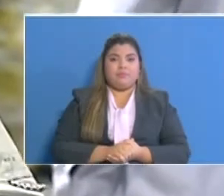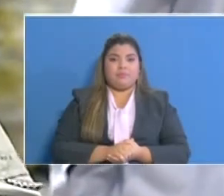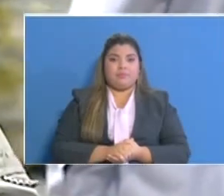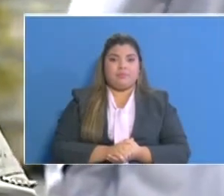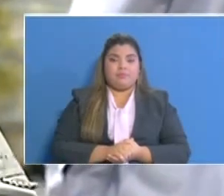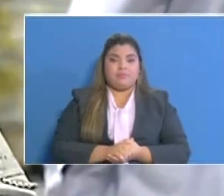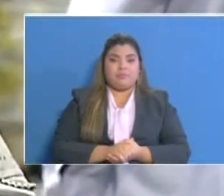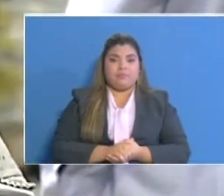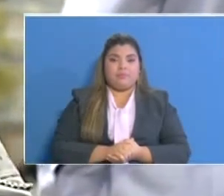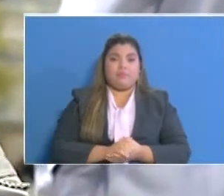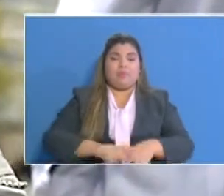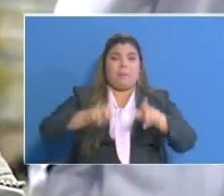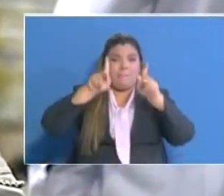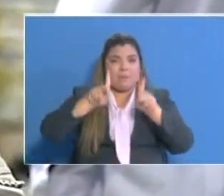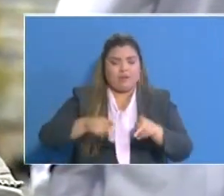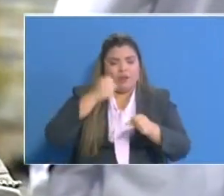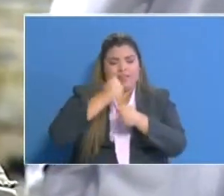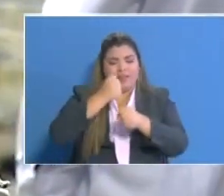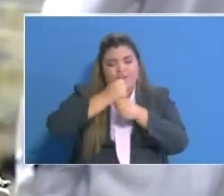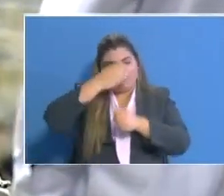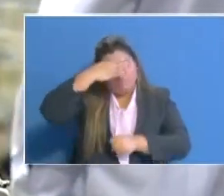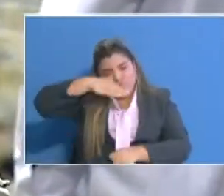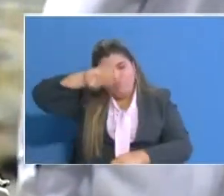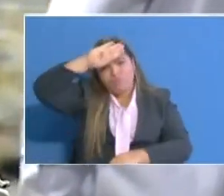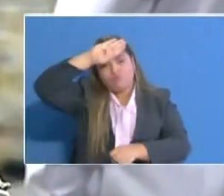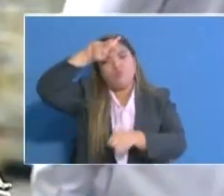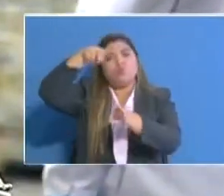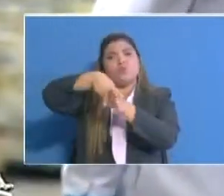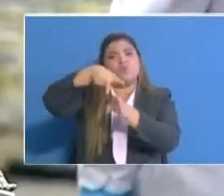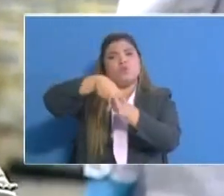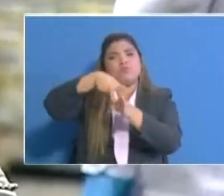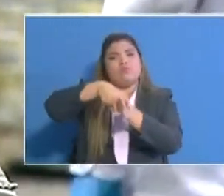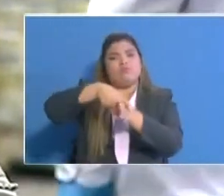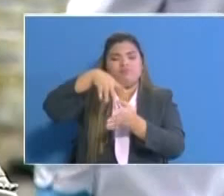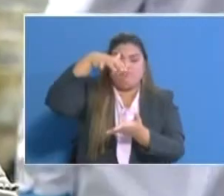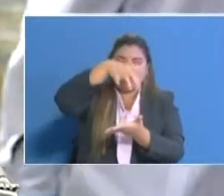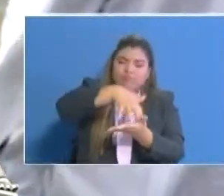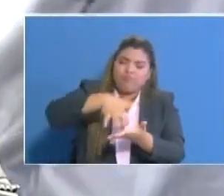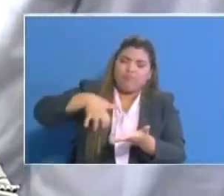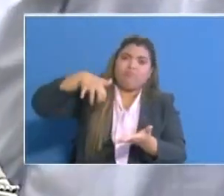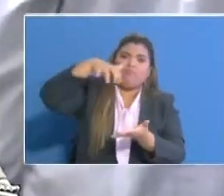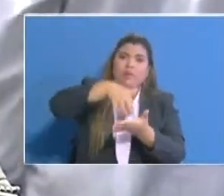A nuestros productores del campo, del mar,